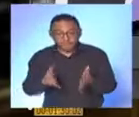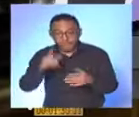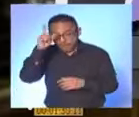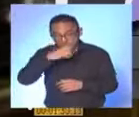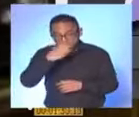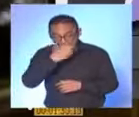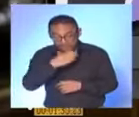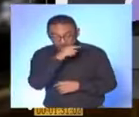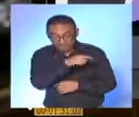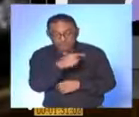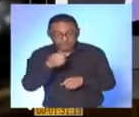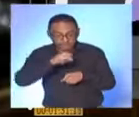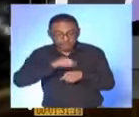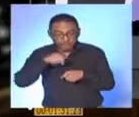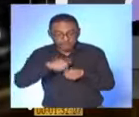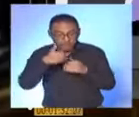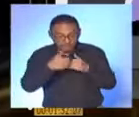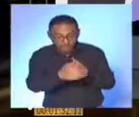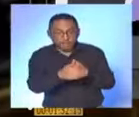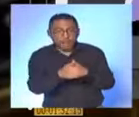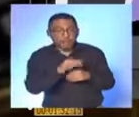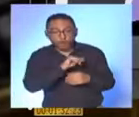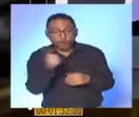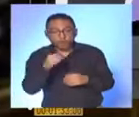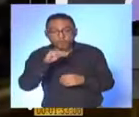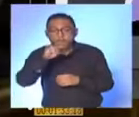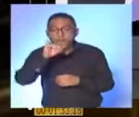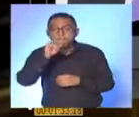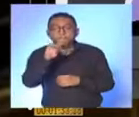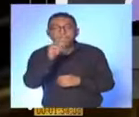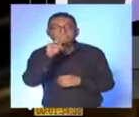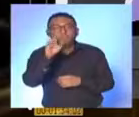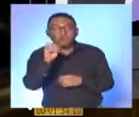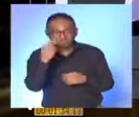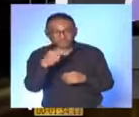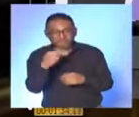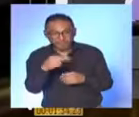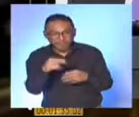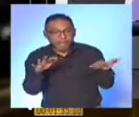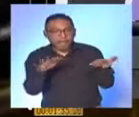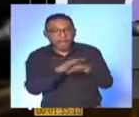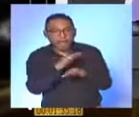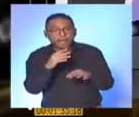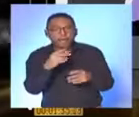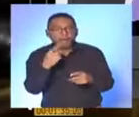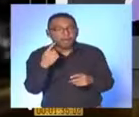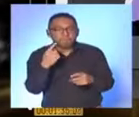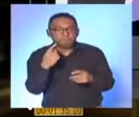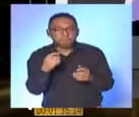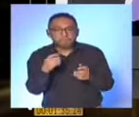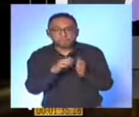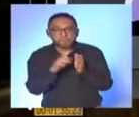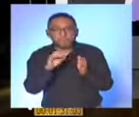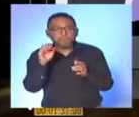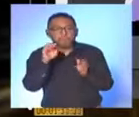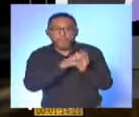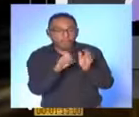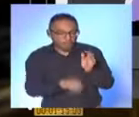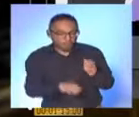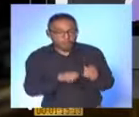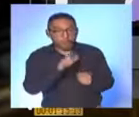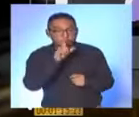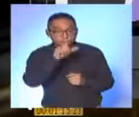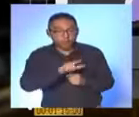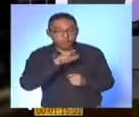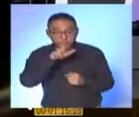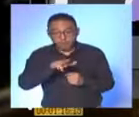entrar en un modelo mixto, tandeado. Cada lunes, martes, miércoles